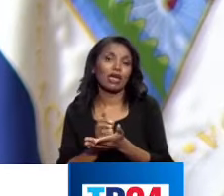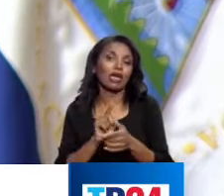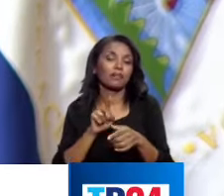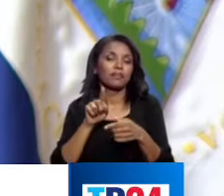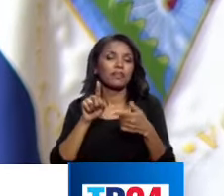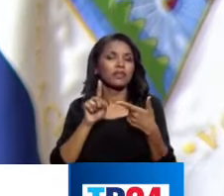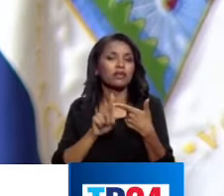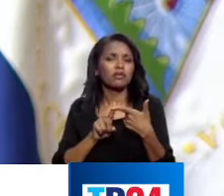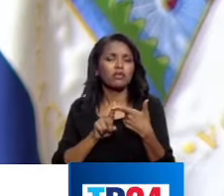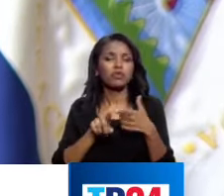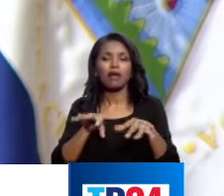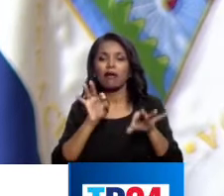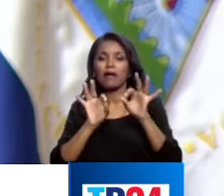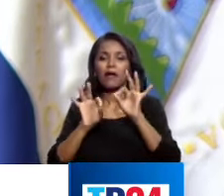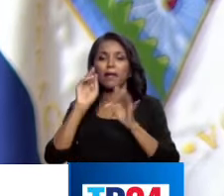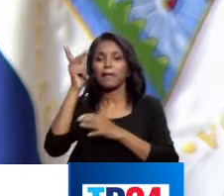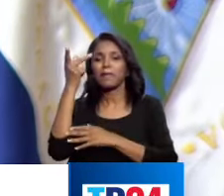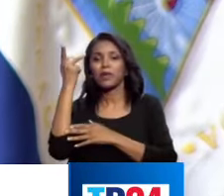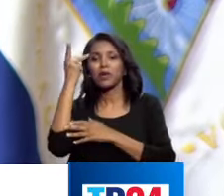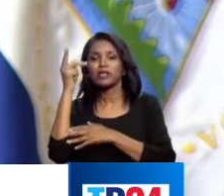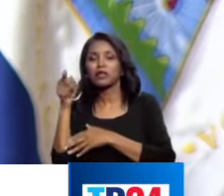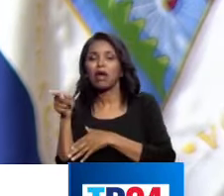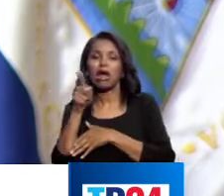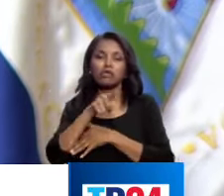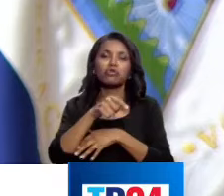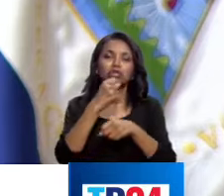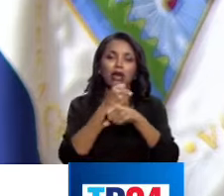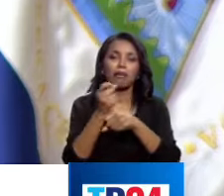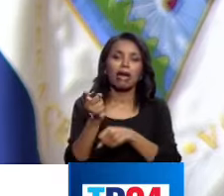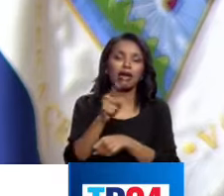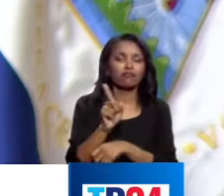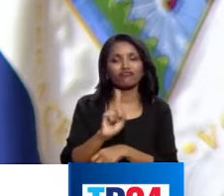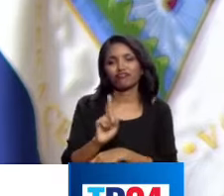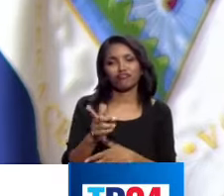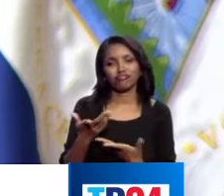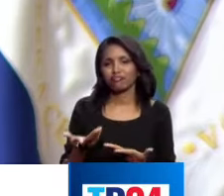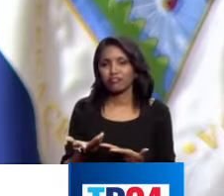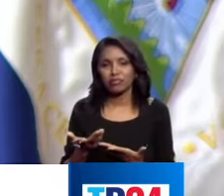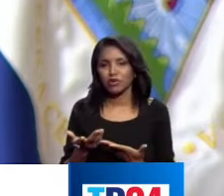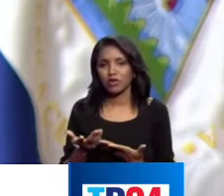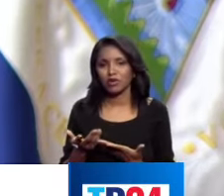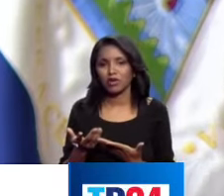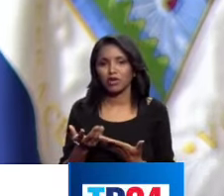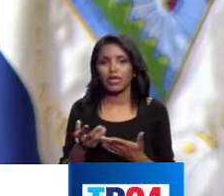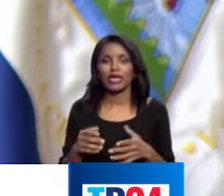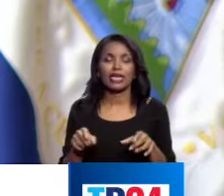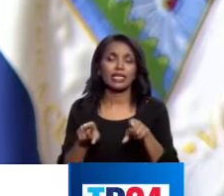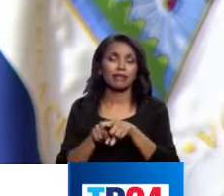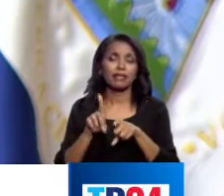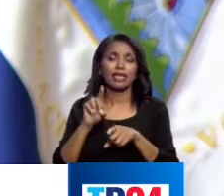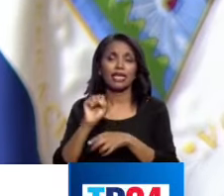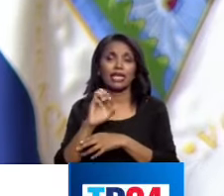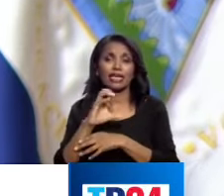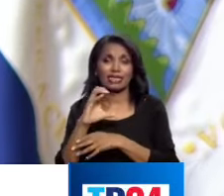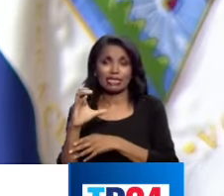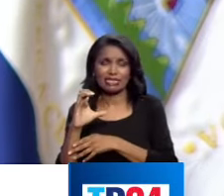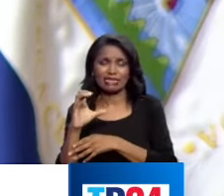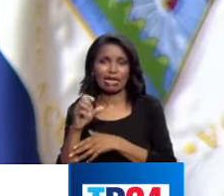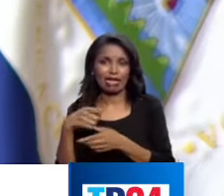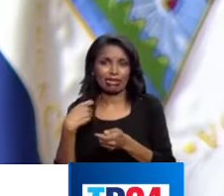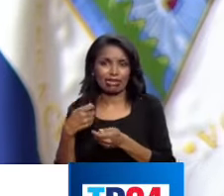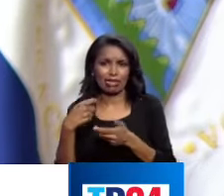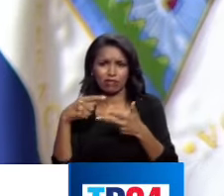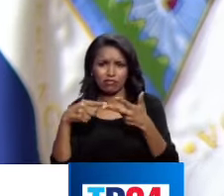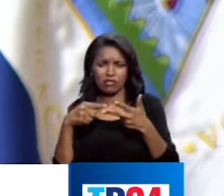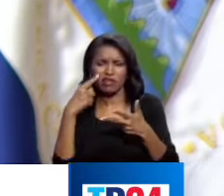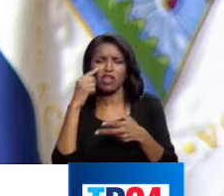hacer nombramientos políticos en la autoridad de aseo, que la tienen también como botín político. Esos son correctivos, y que la descentralización tenga